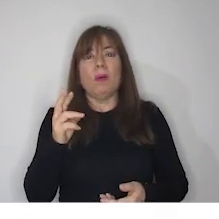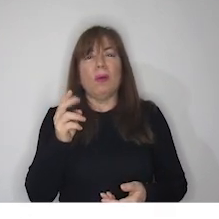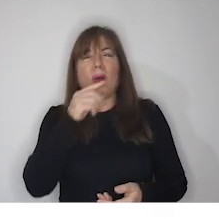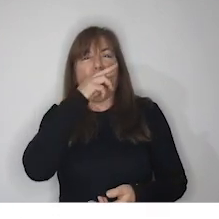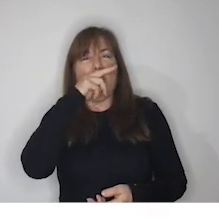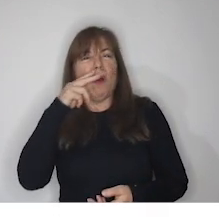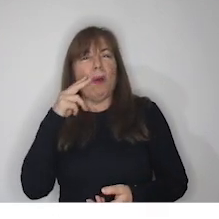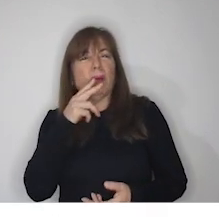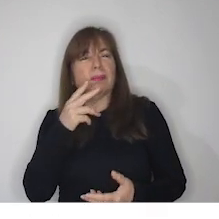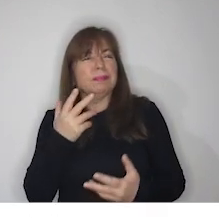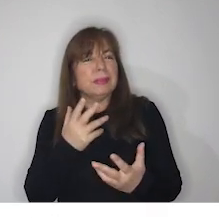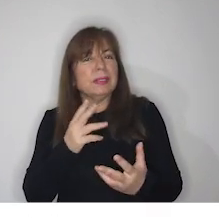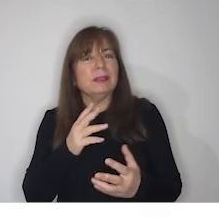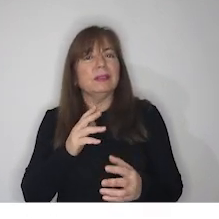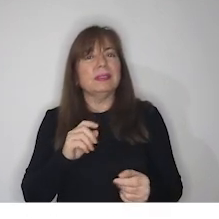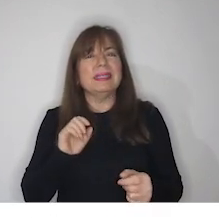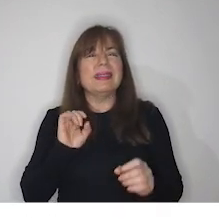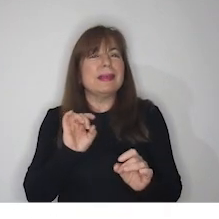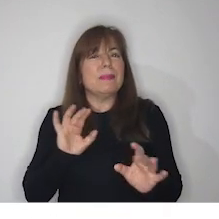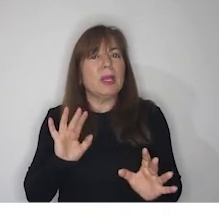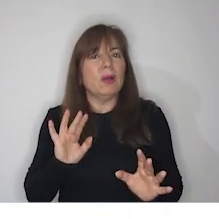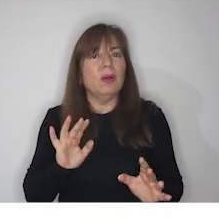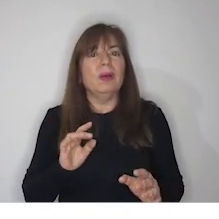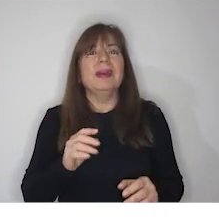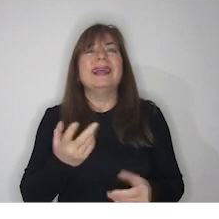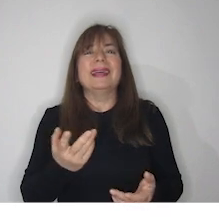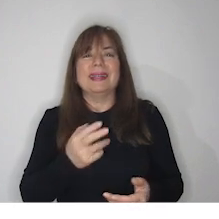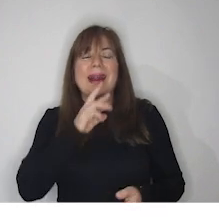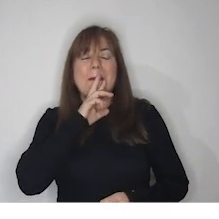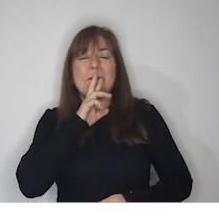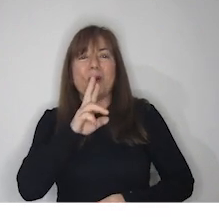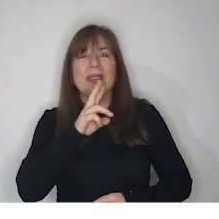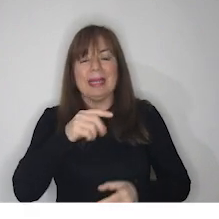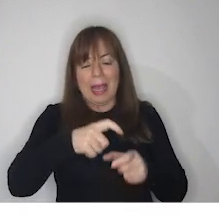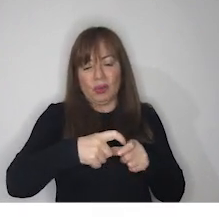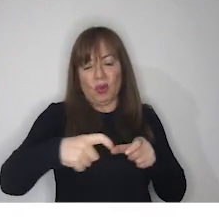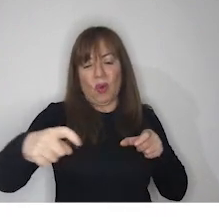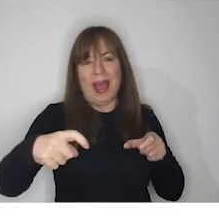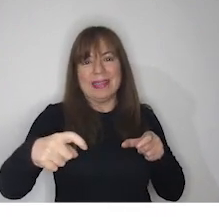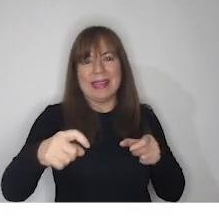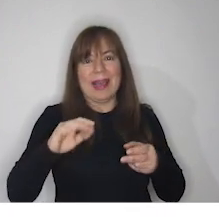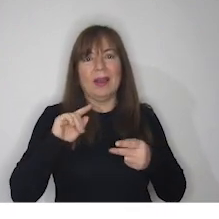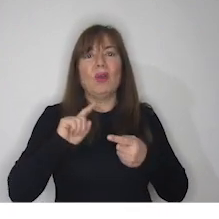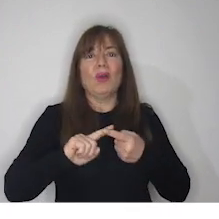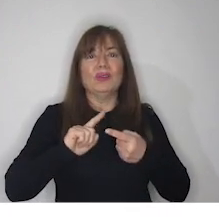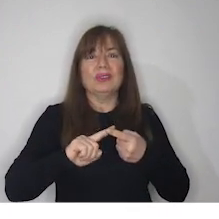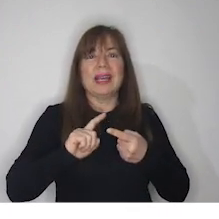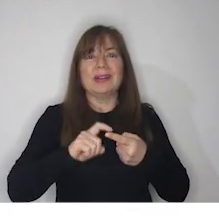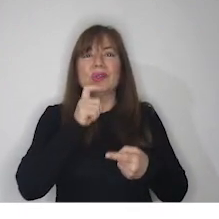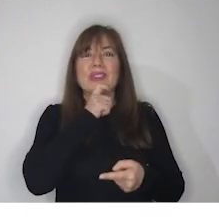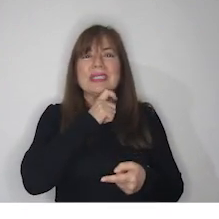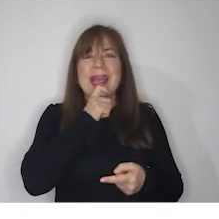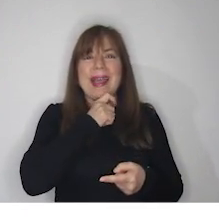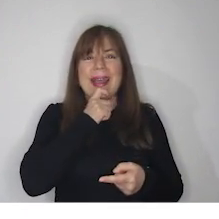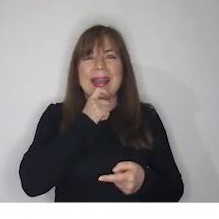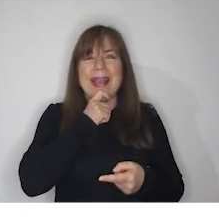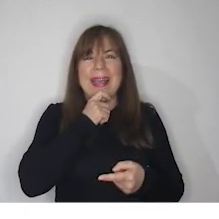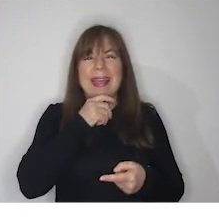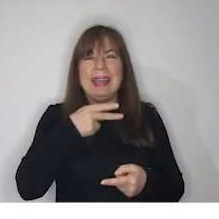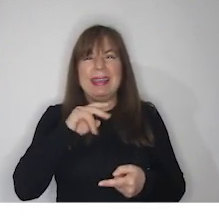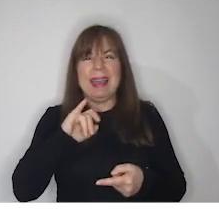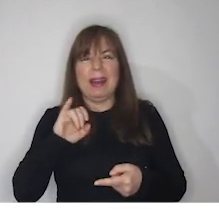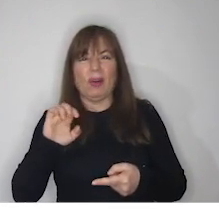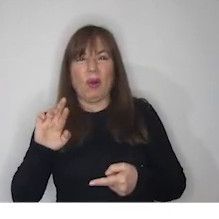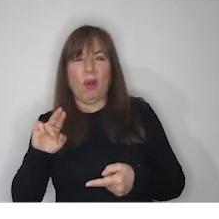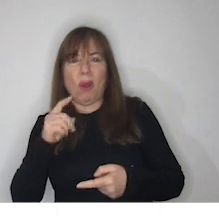se debe a la reacción de las toallas higiénicas al contacto con la sangre, verdaderamente tiene olor a hierro por los componentes de la hemoglobina, que